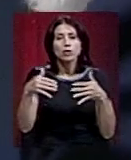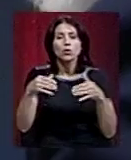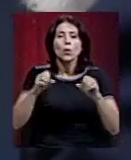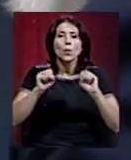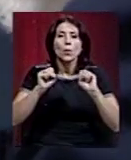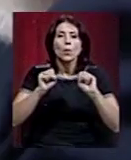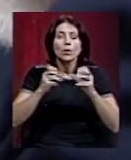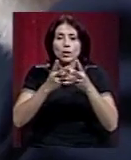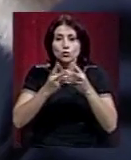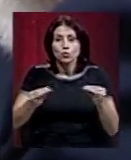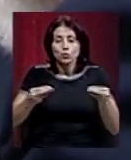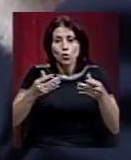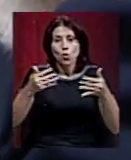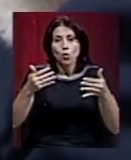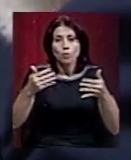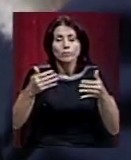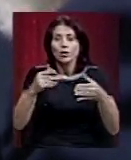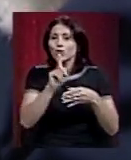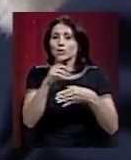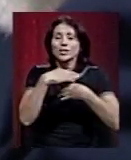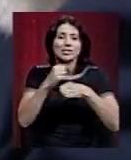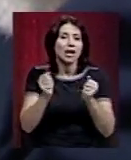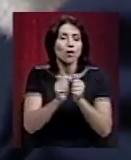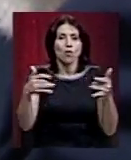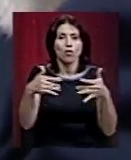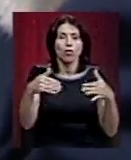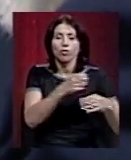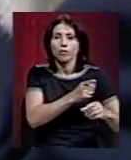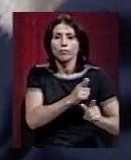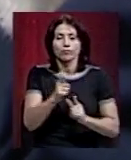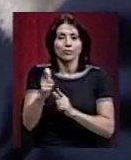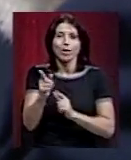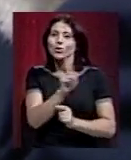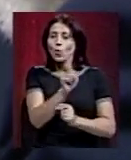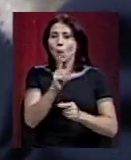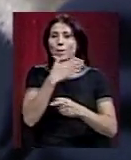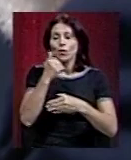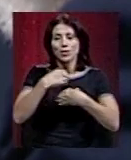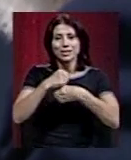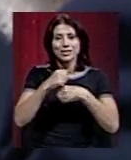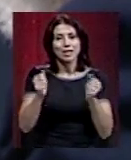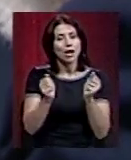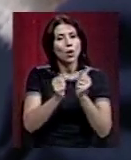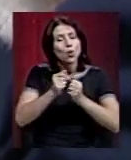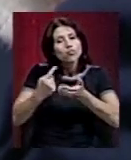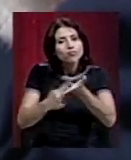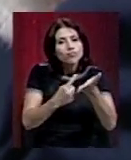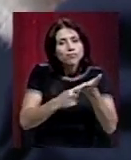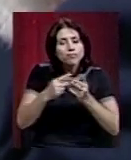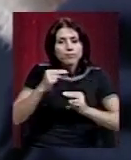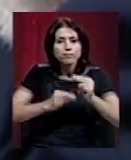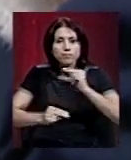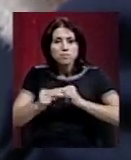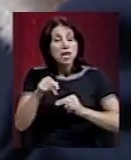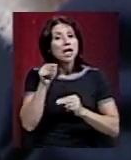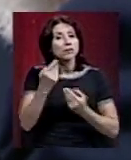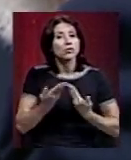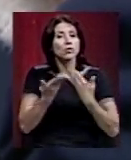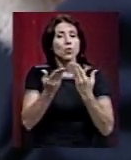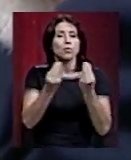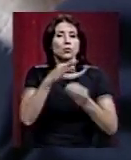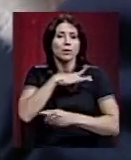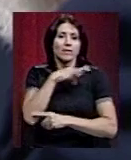por medios armados y no por el diálogo, lo cual en efecto redundó en beneficios. Y